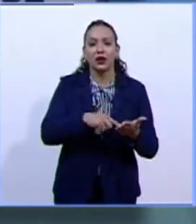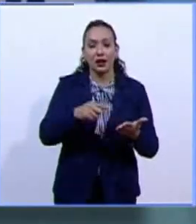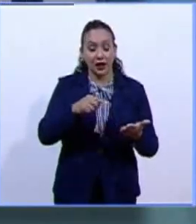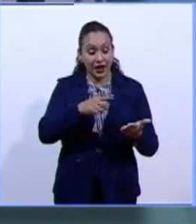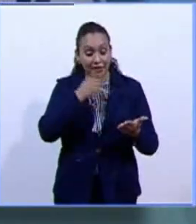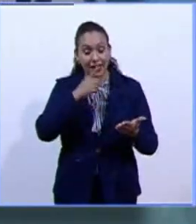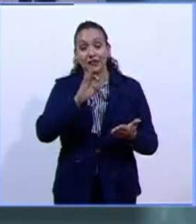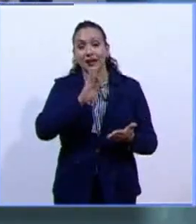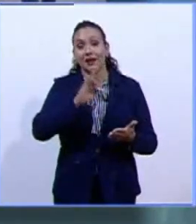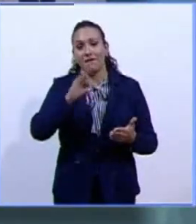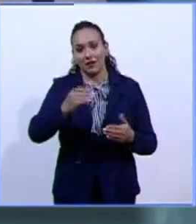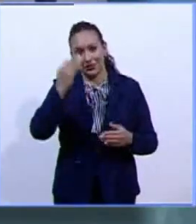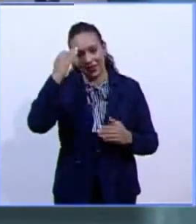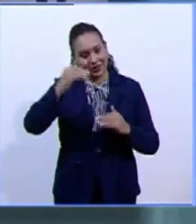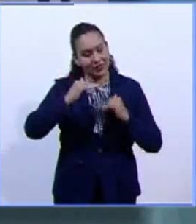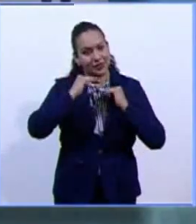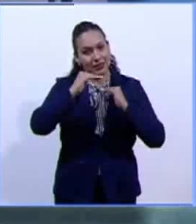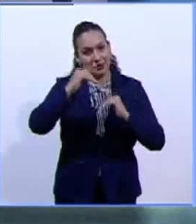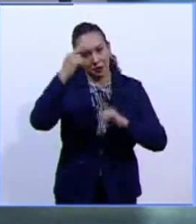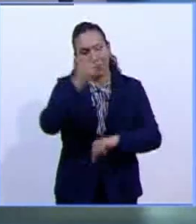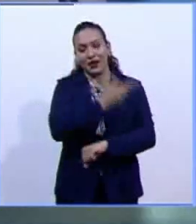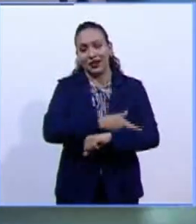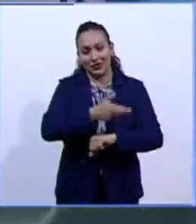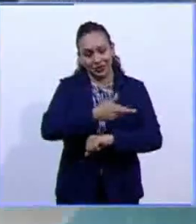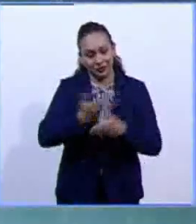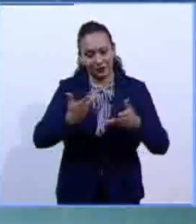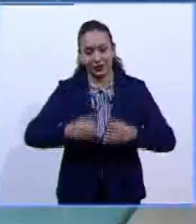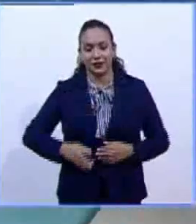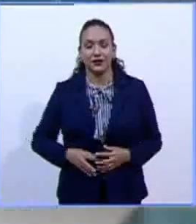del Código Nacional de Procedimientos en la materia.